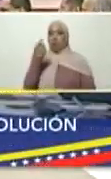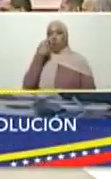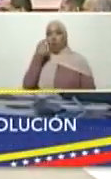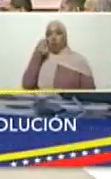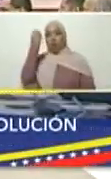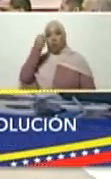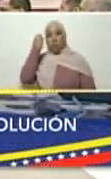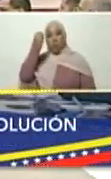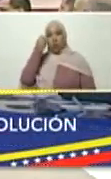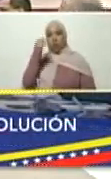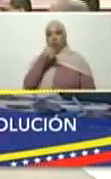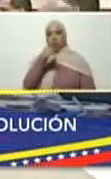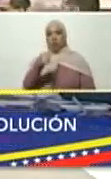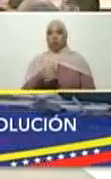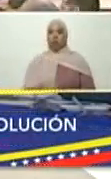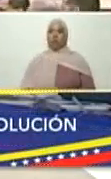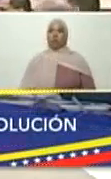pensando permanentemente.